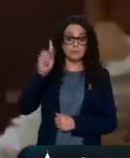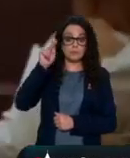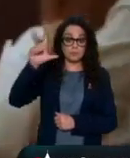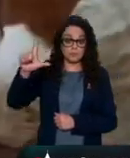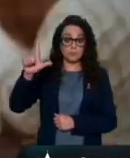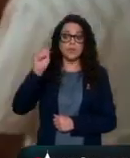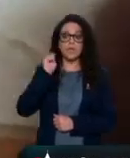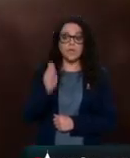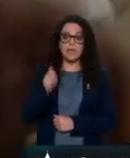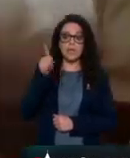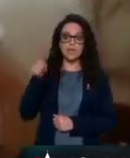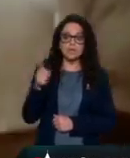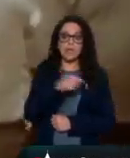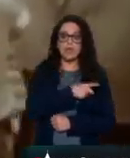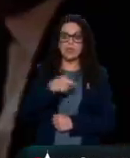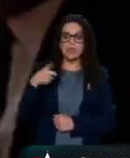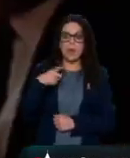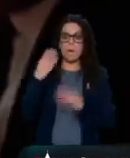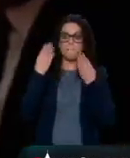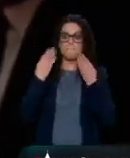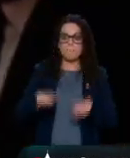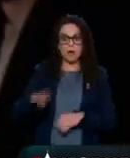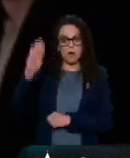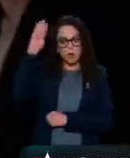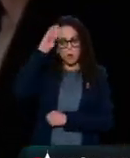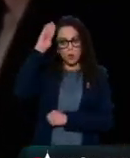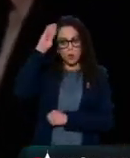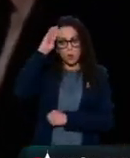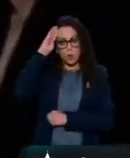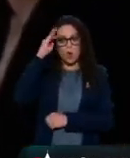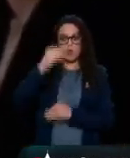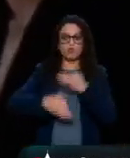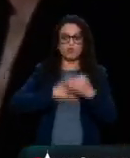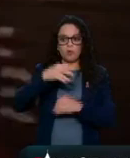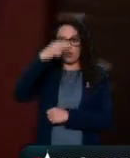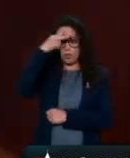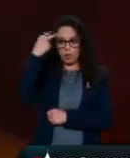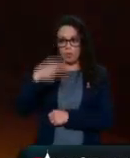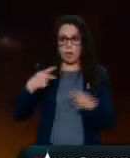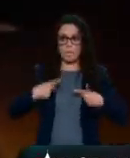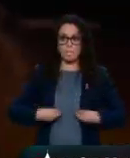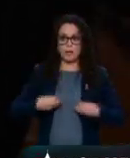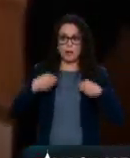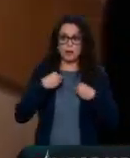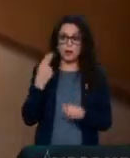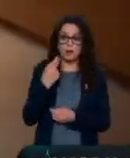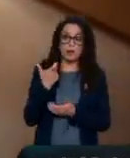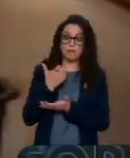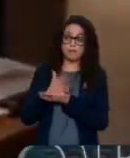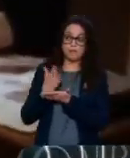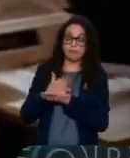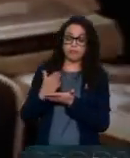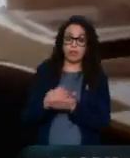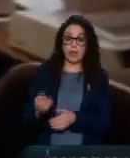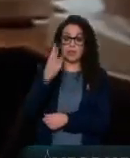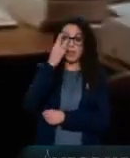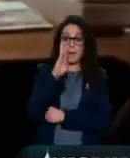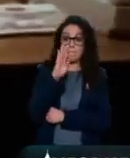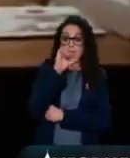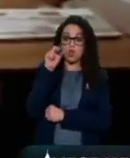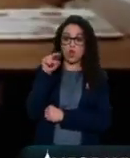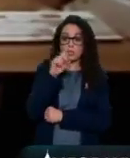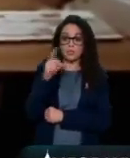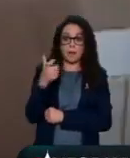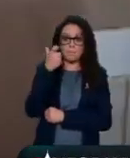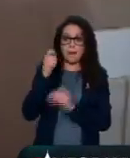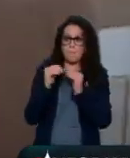se convirtió la deuda de los bancos en deuda pública de todos los mexicanos por más de 3 billones de pesos, una